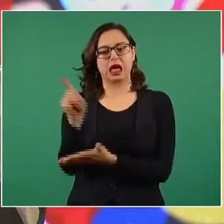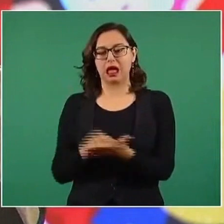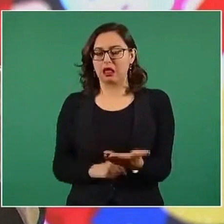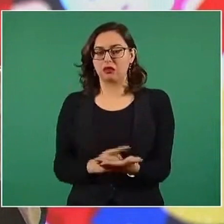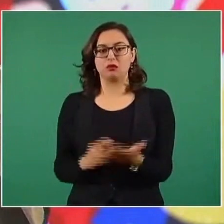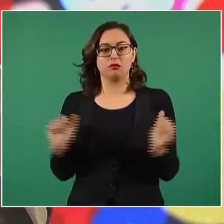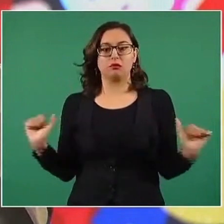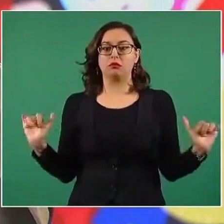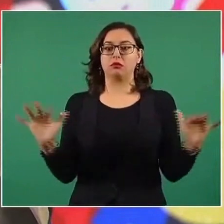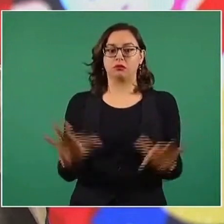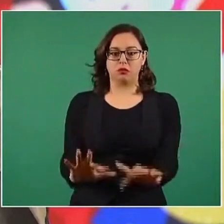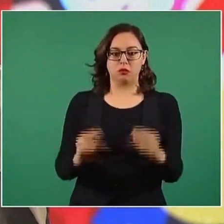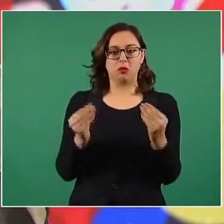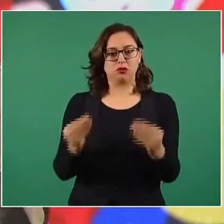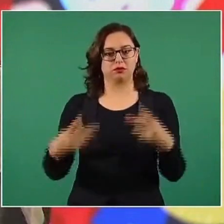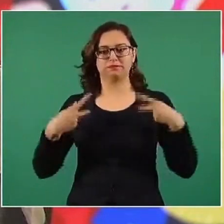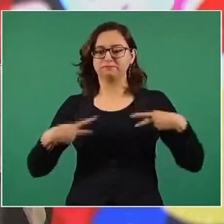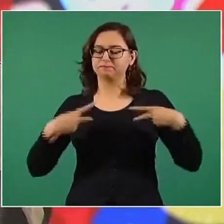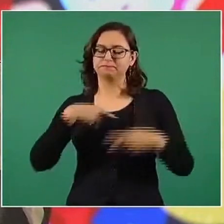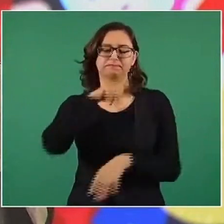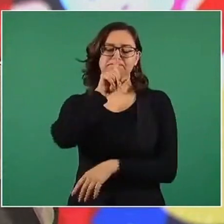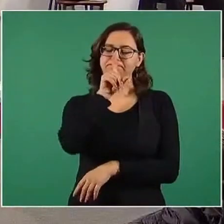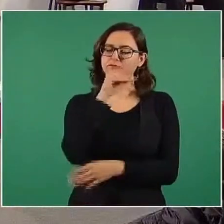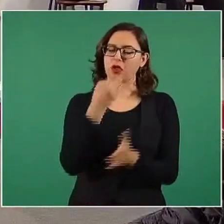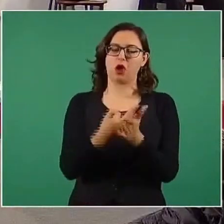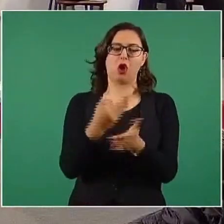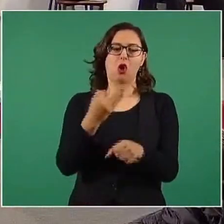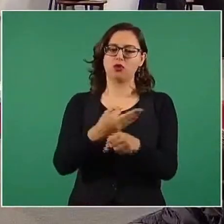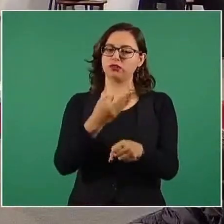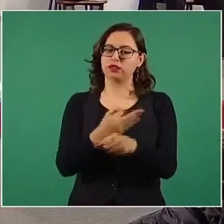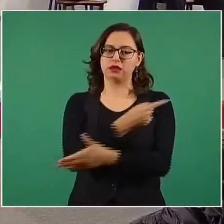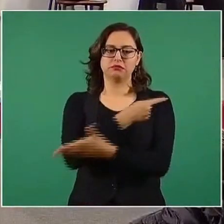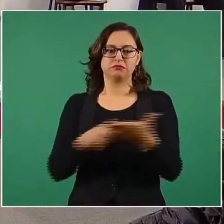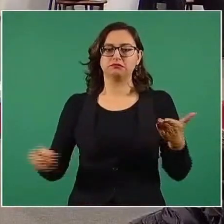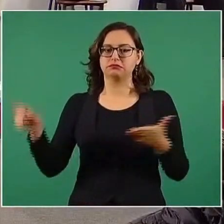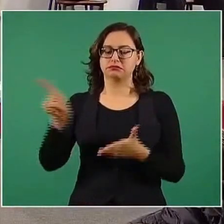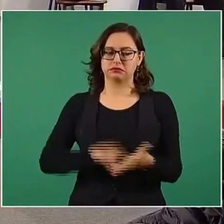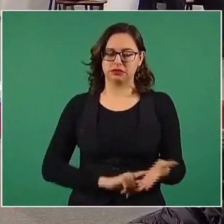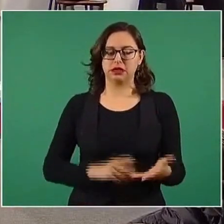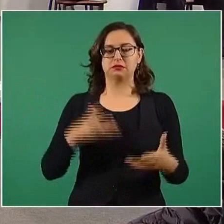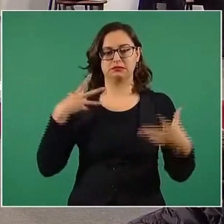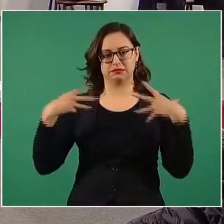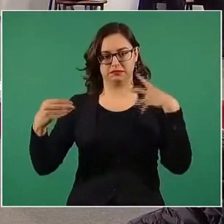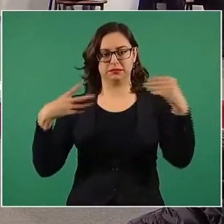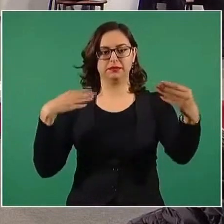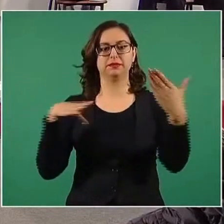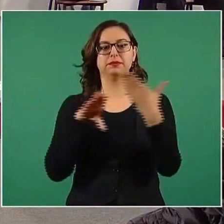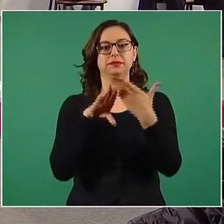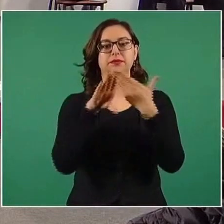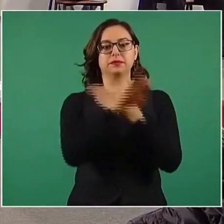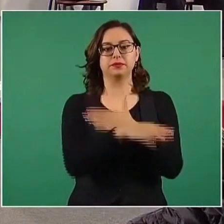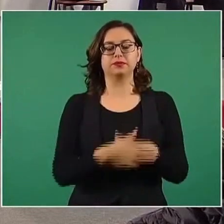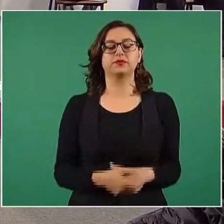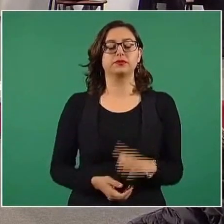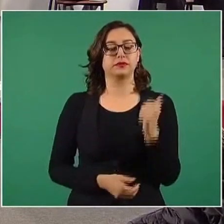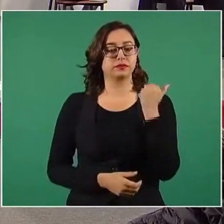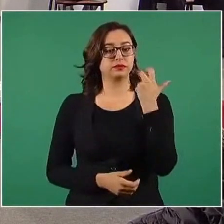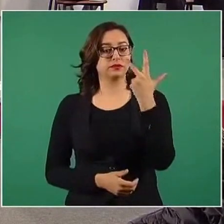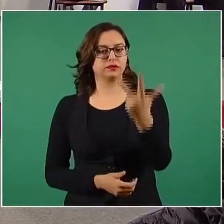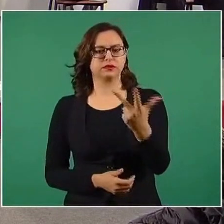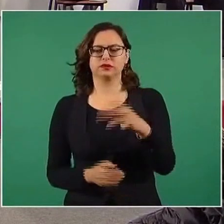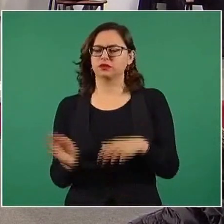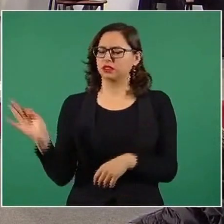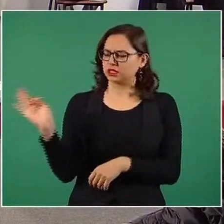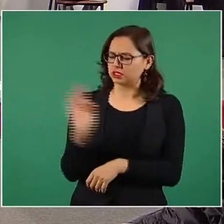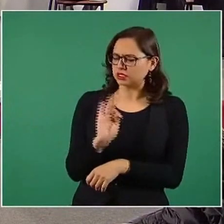cautelosos en el sentido de esas reuniones para evitar precisamente posibles contagios. Octavo, avisar inmediatamente la presencia o